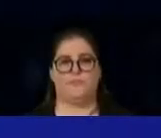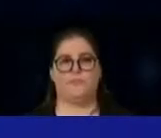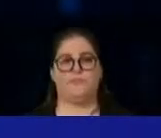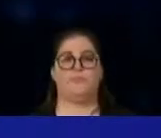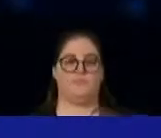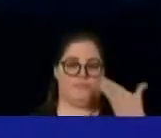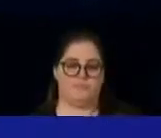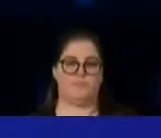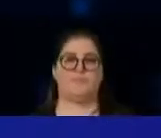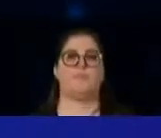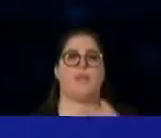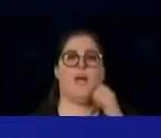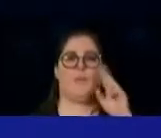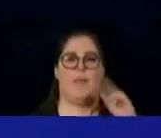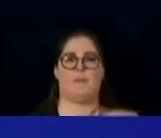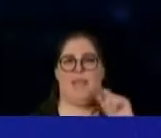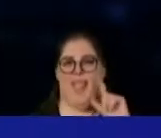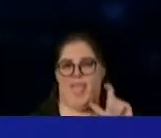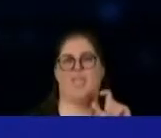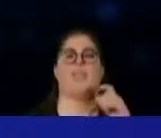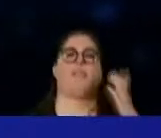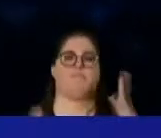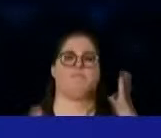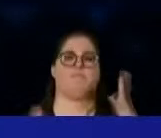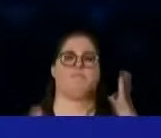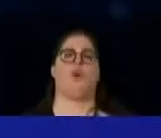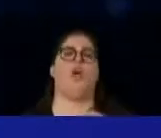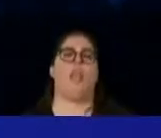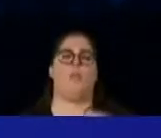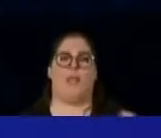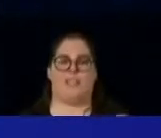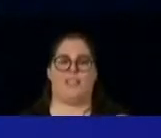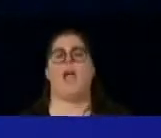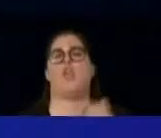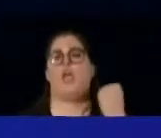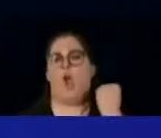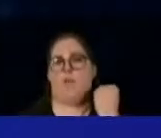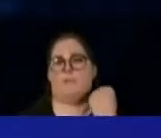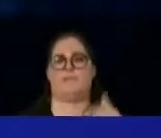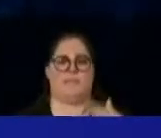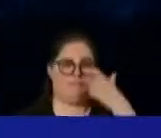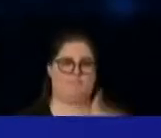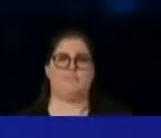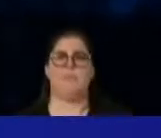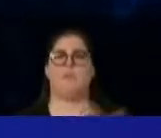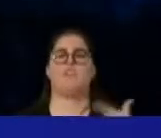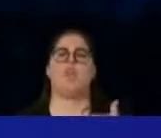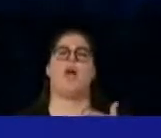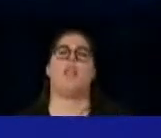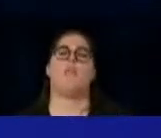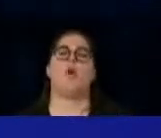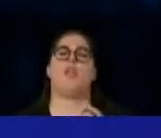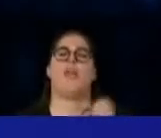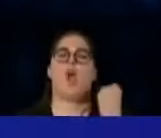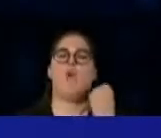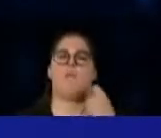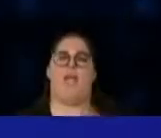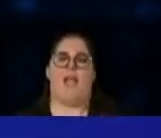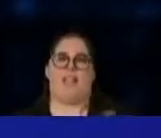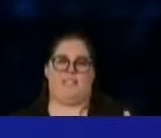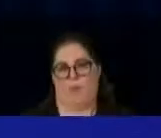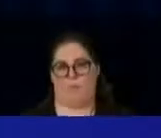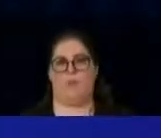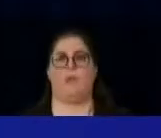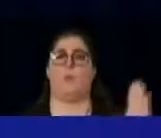Economía, derechos humanos, creo que estaba incluido el tema de seguridad, la convivencia democrática, bueno,